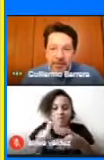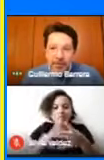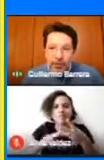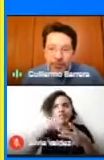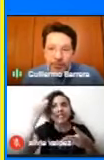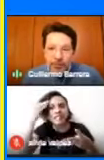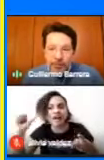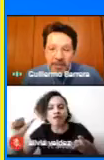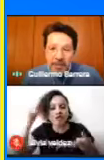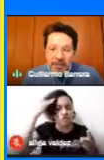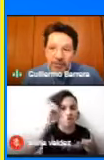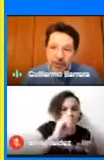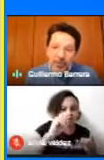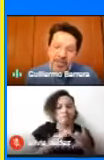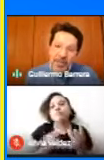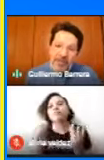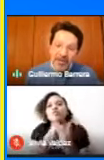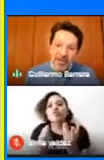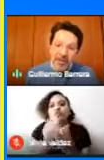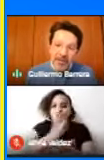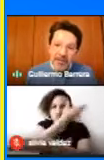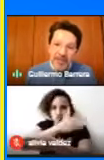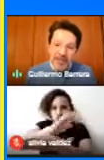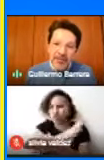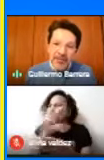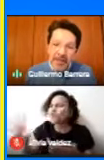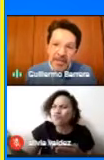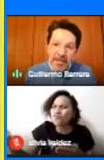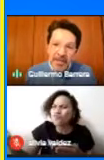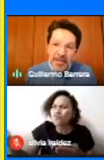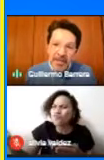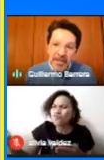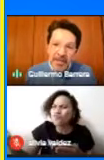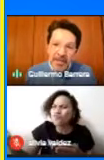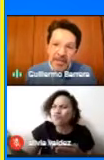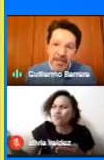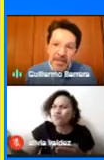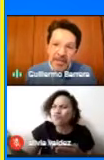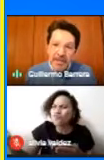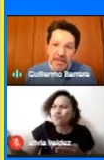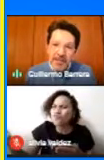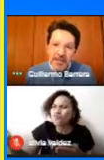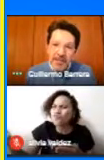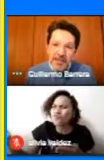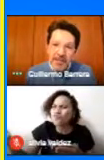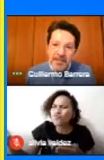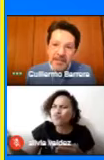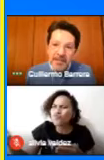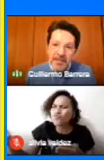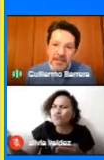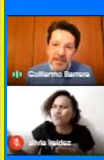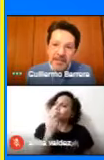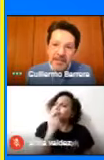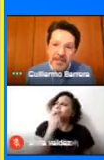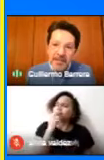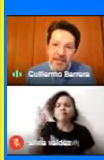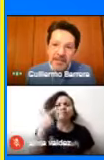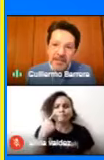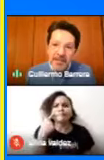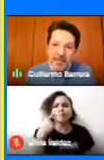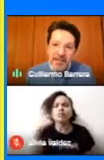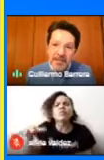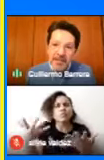sabias, grupos musicales. Todas estas organizaciones que surgen en el territorio empiezan a decir, venga,